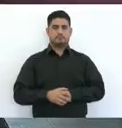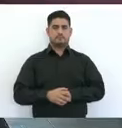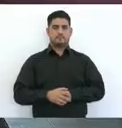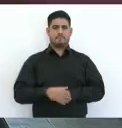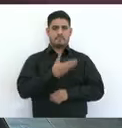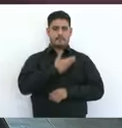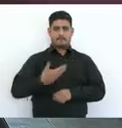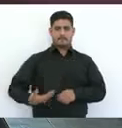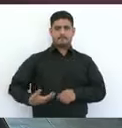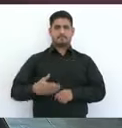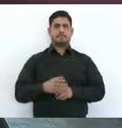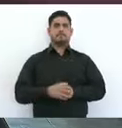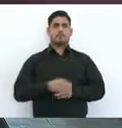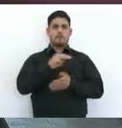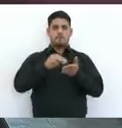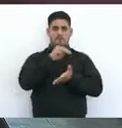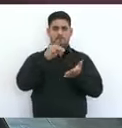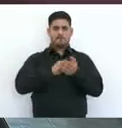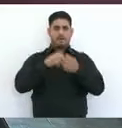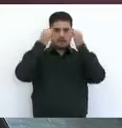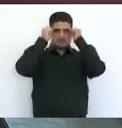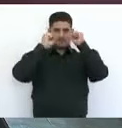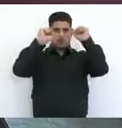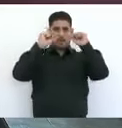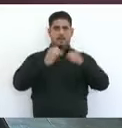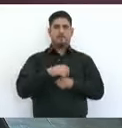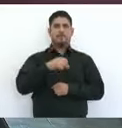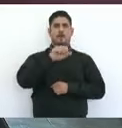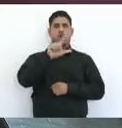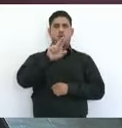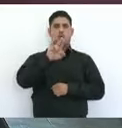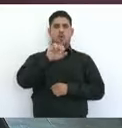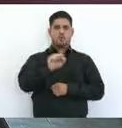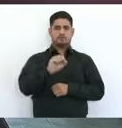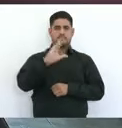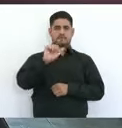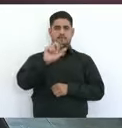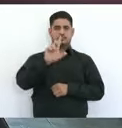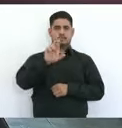El presidente municipal de Zahuaripa, Luis Carlos Galindo Duarte.